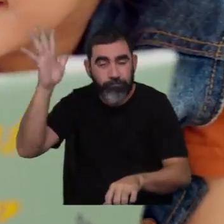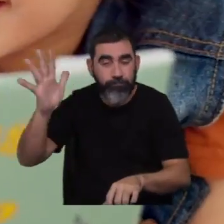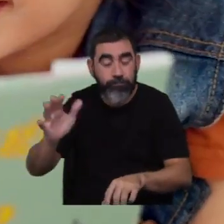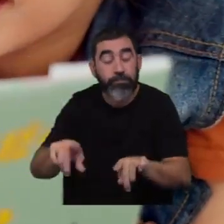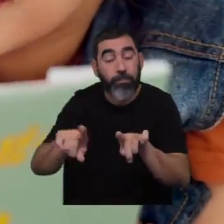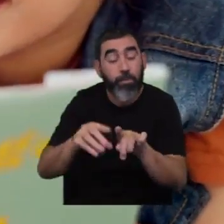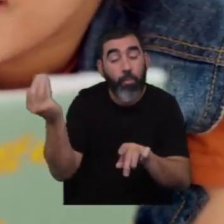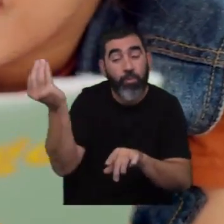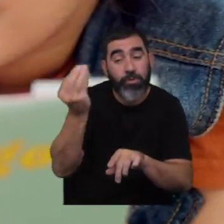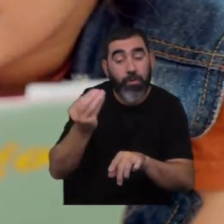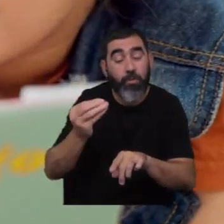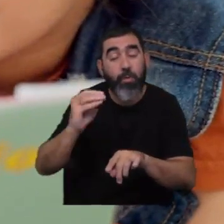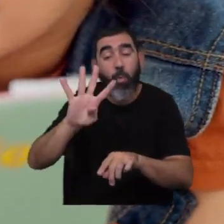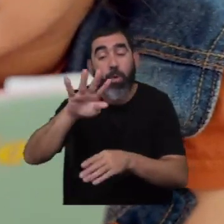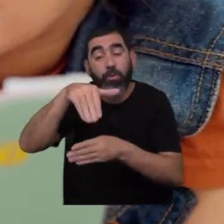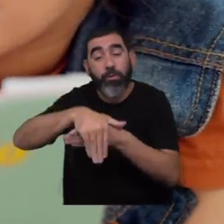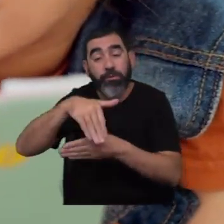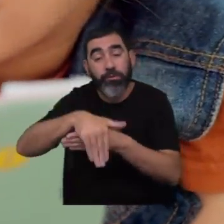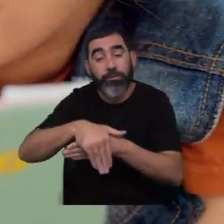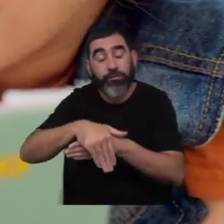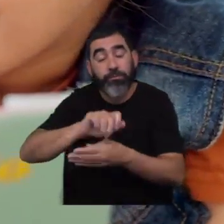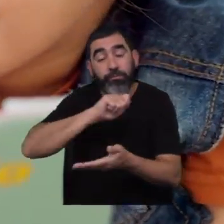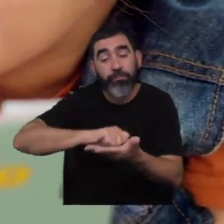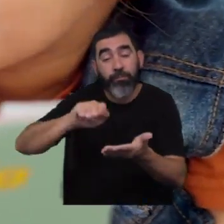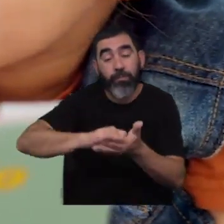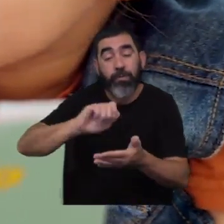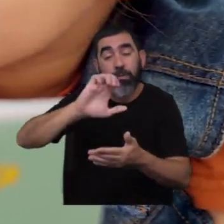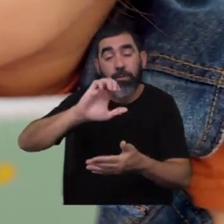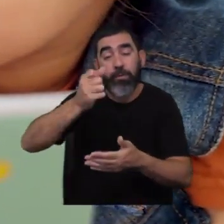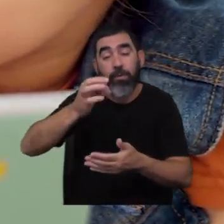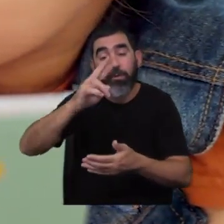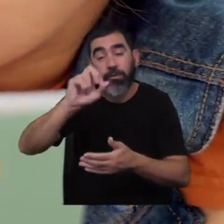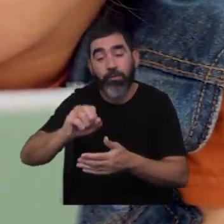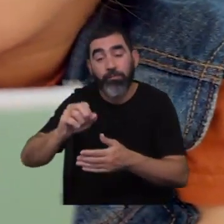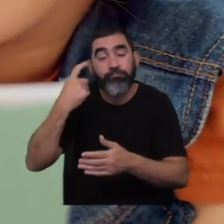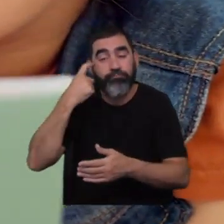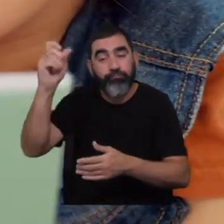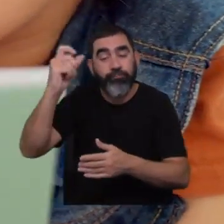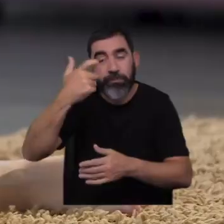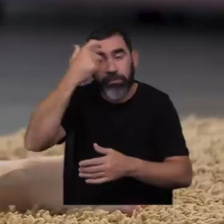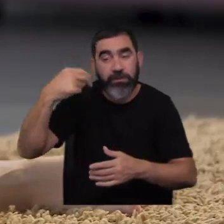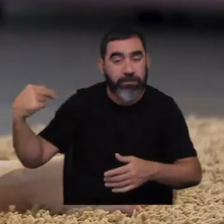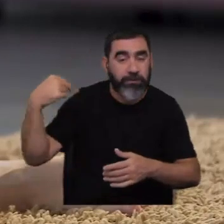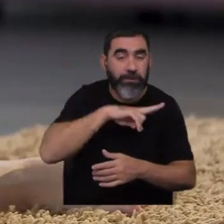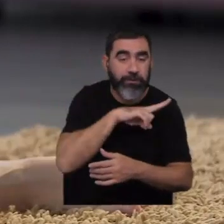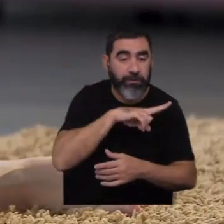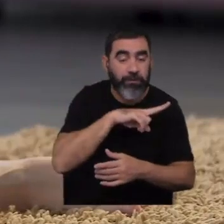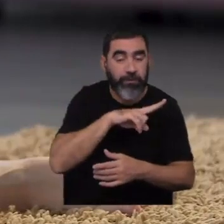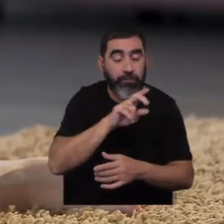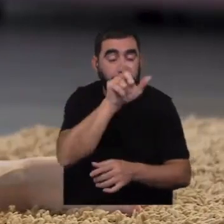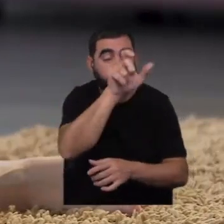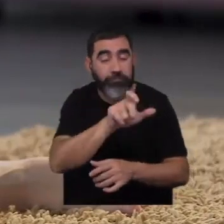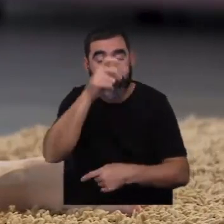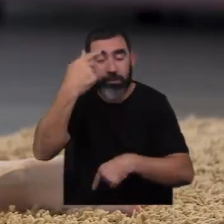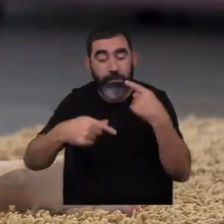mismo sábado, pero a las 16, el escritor Matías Castro propone armar tu propia aventura de ciencia ficción a partir de los personajes